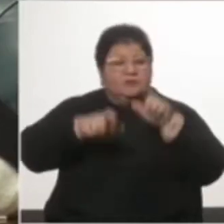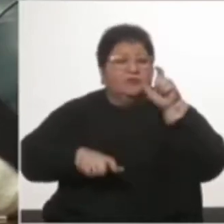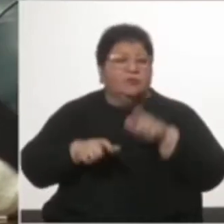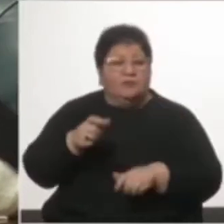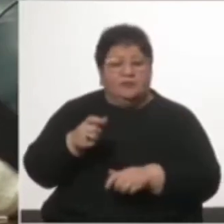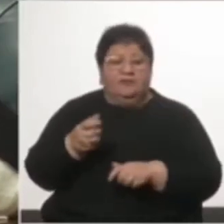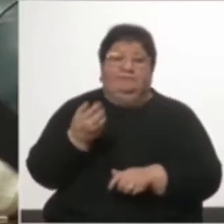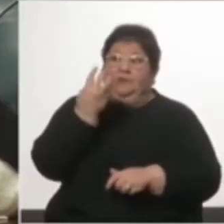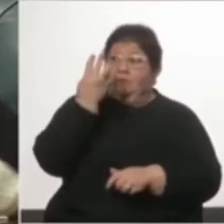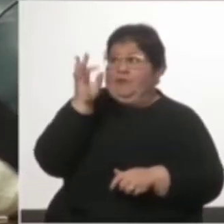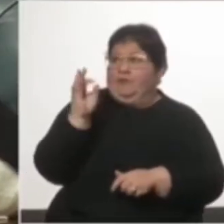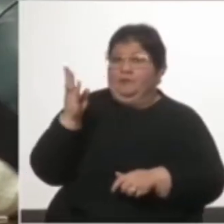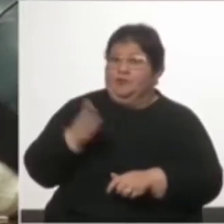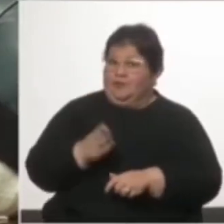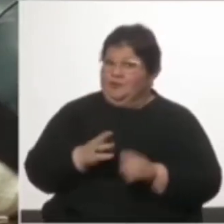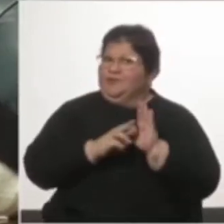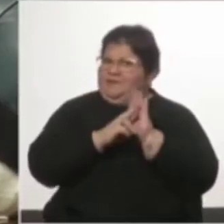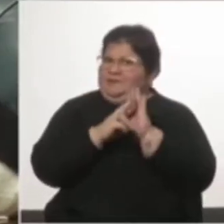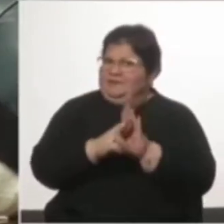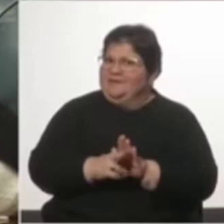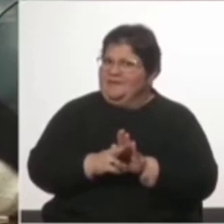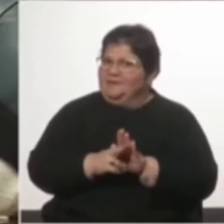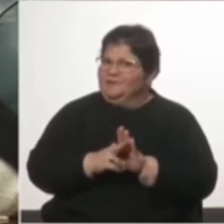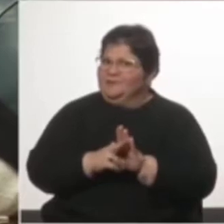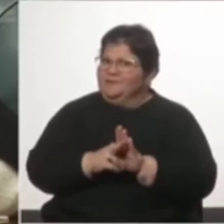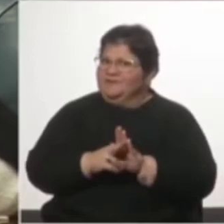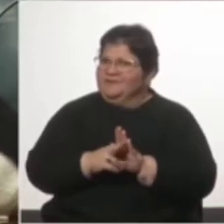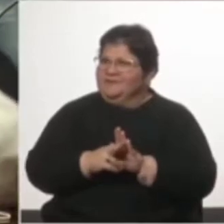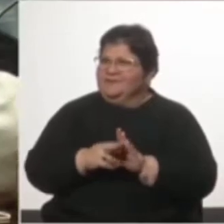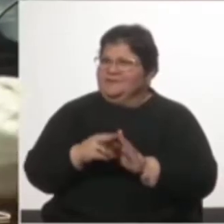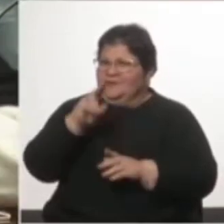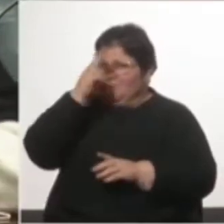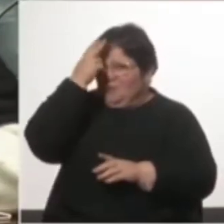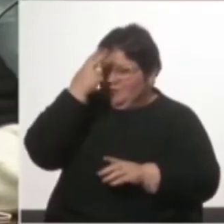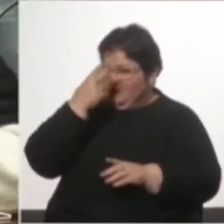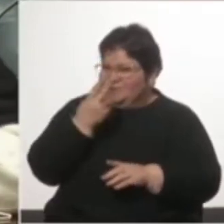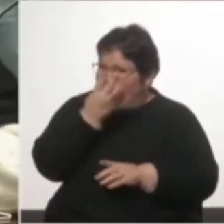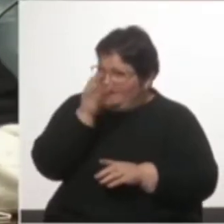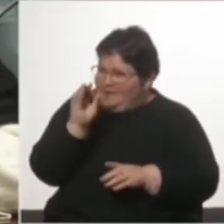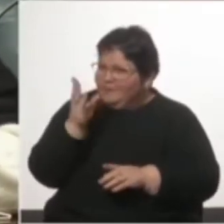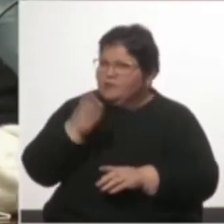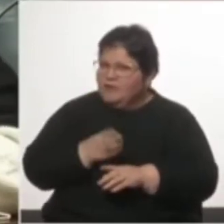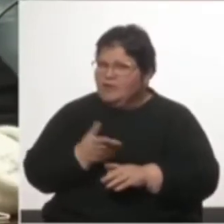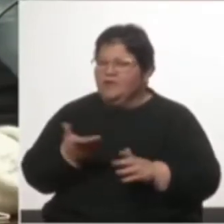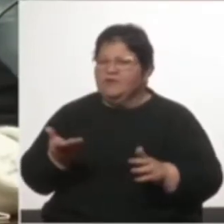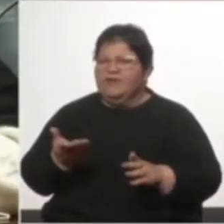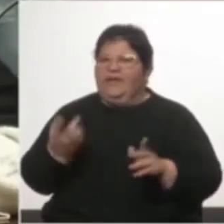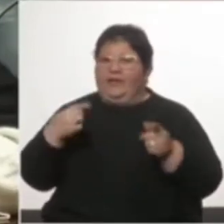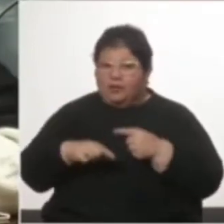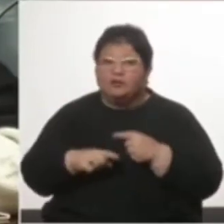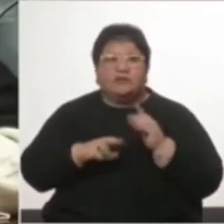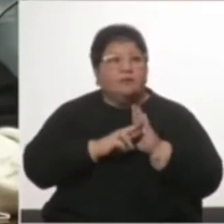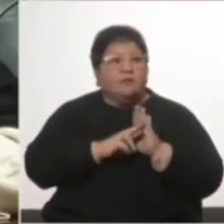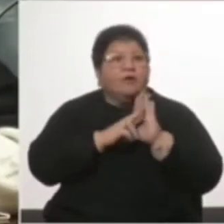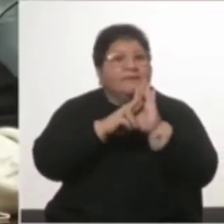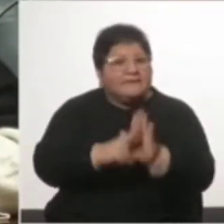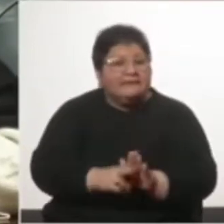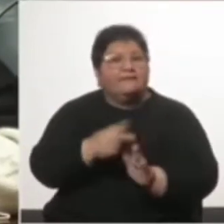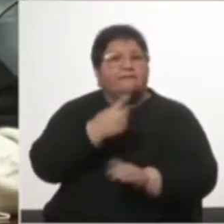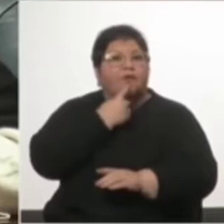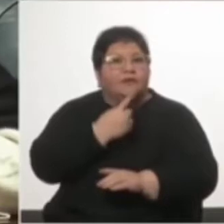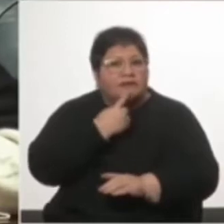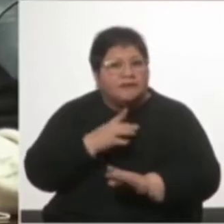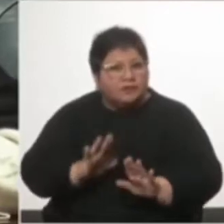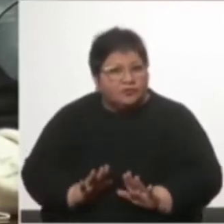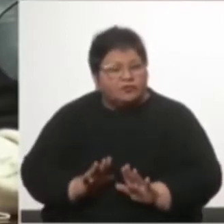40%, somos políticos y reafirmamos el concepto de representantes políticos. Y